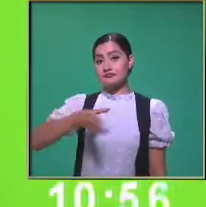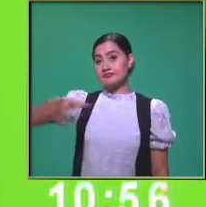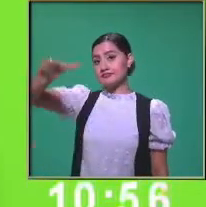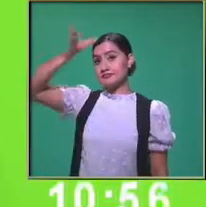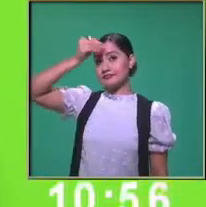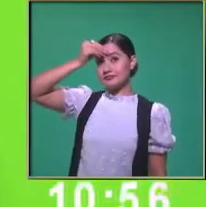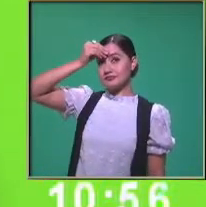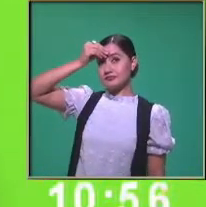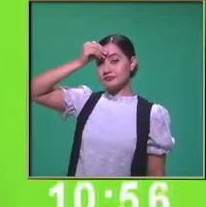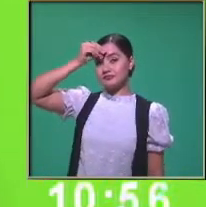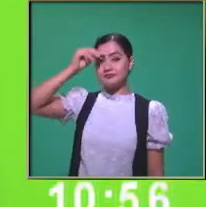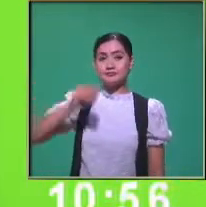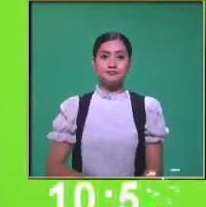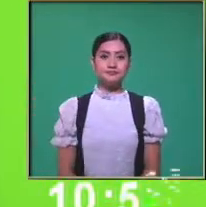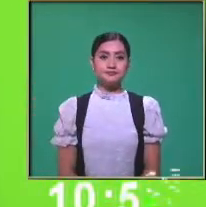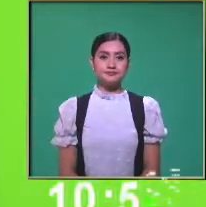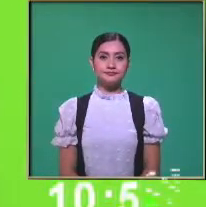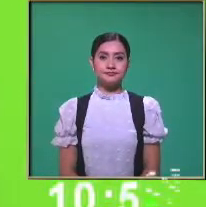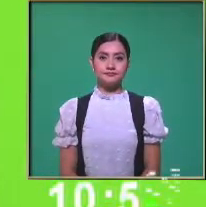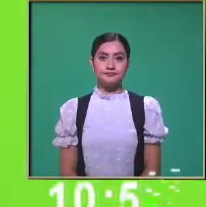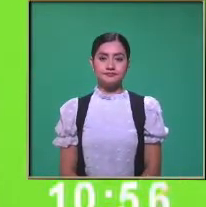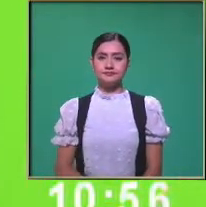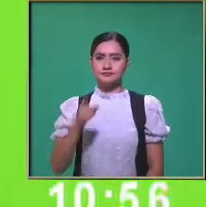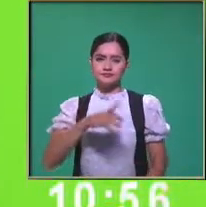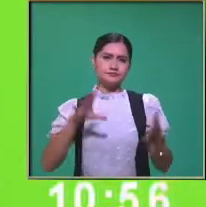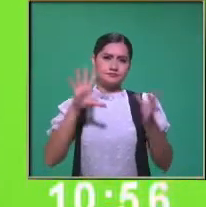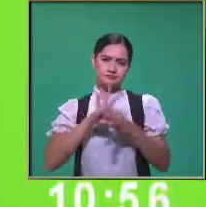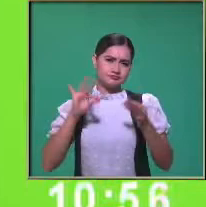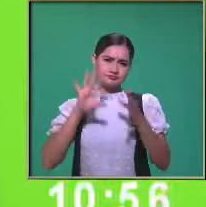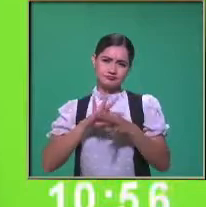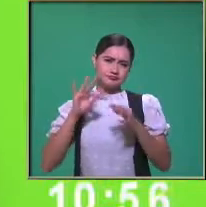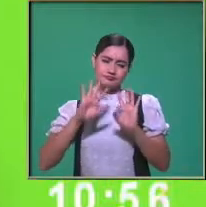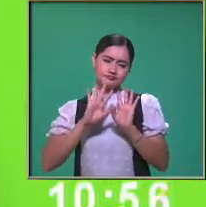aprendizaje implícito. No es que le vayamos a explicar a los niños,